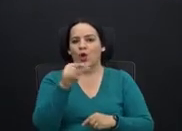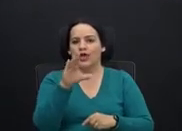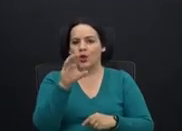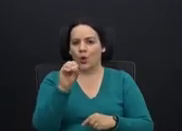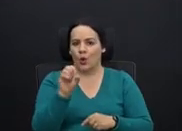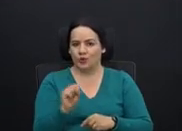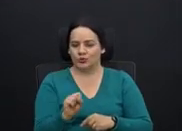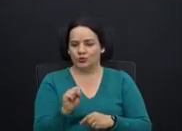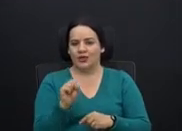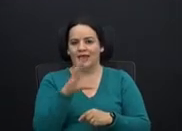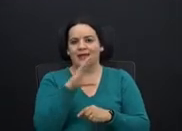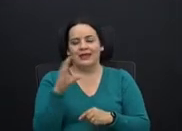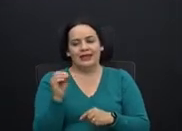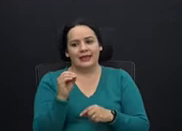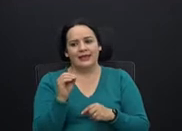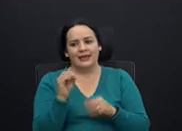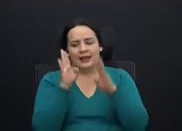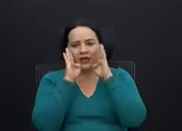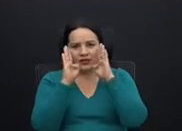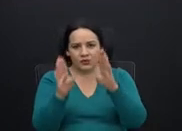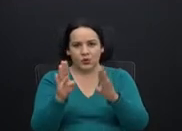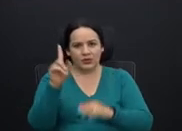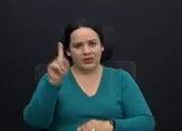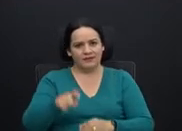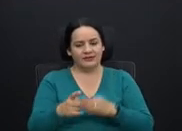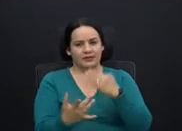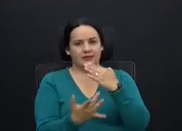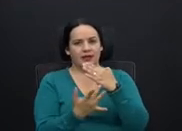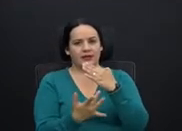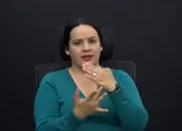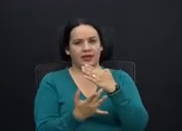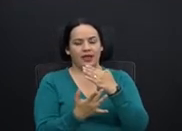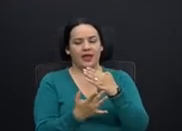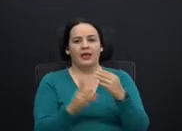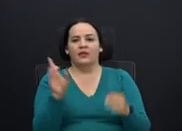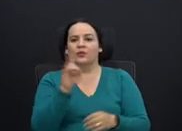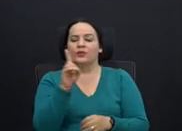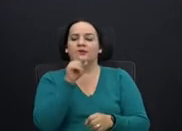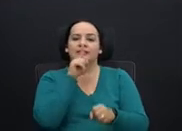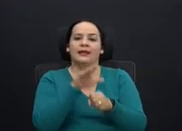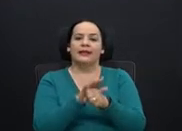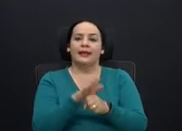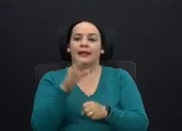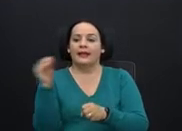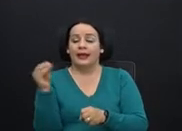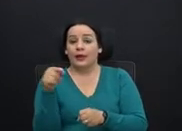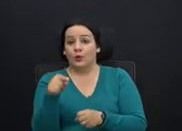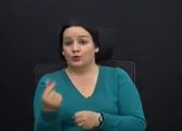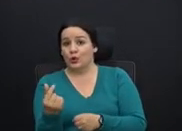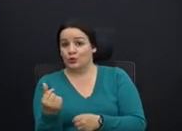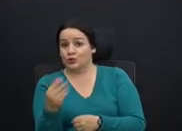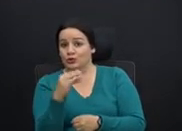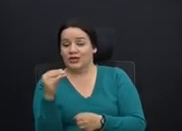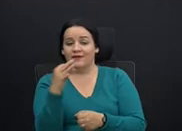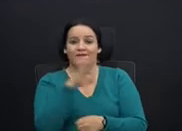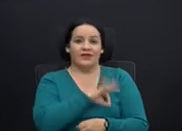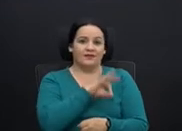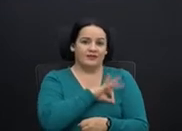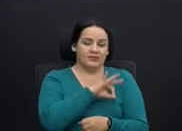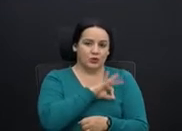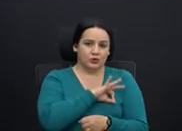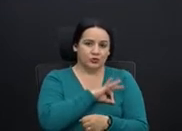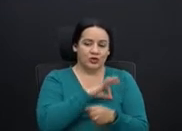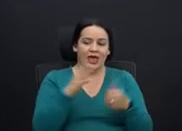que el abordaje tiene que ser tremendamente técnico, donde se garantice que que los costos y beneficios ambientales, sociales